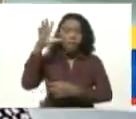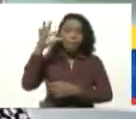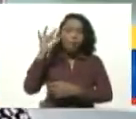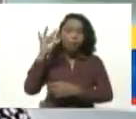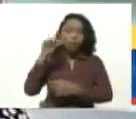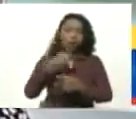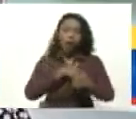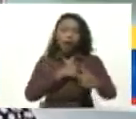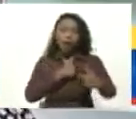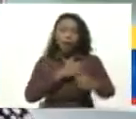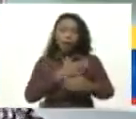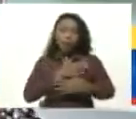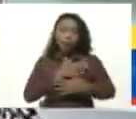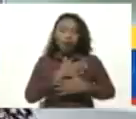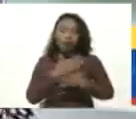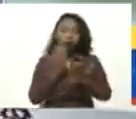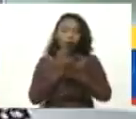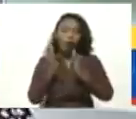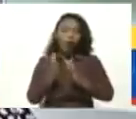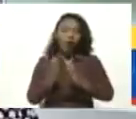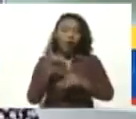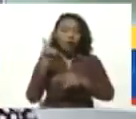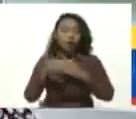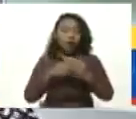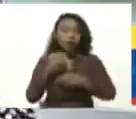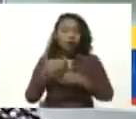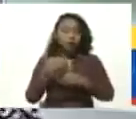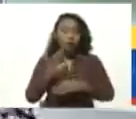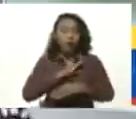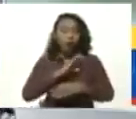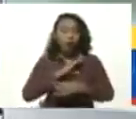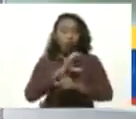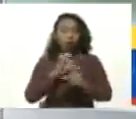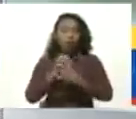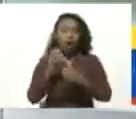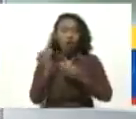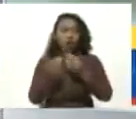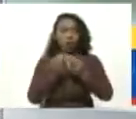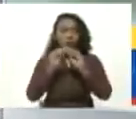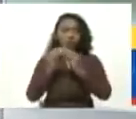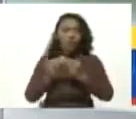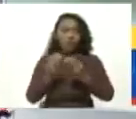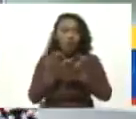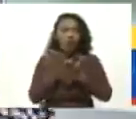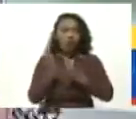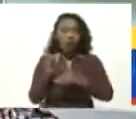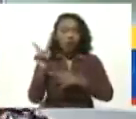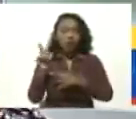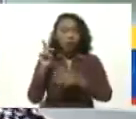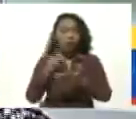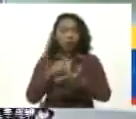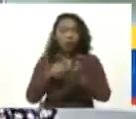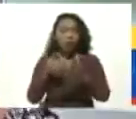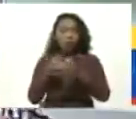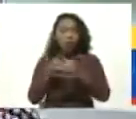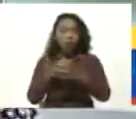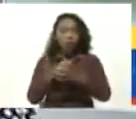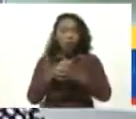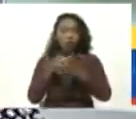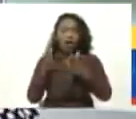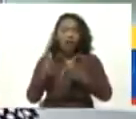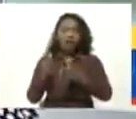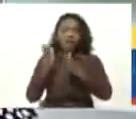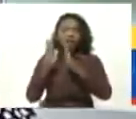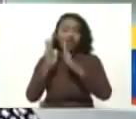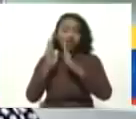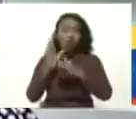amor para mi escuela, que lleva consigo cómo arreglar la escuela. Ya está participando los comités de infraestructura,